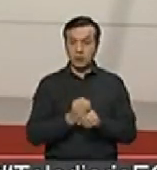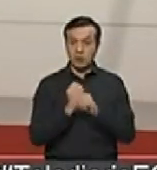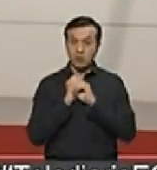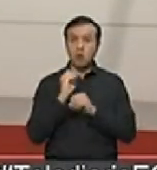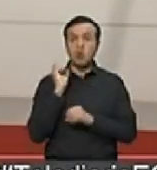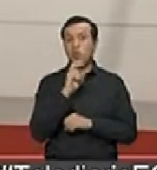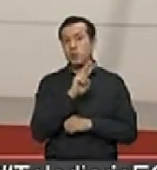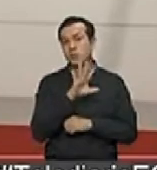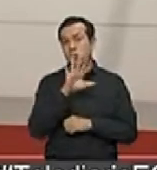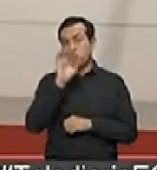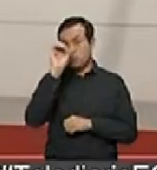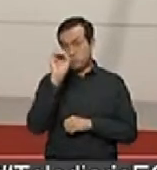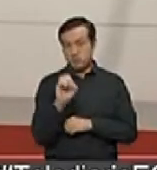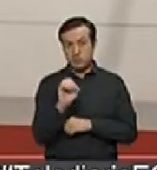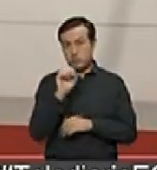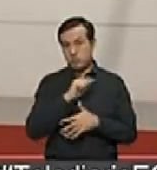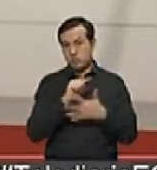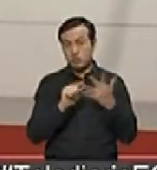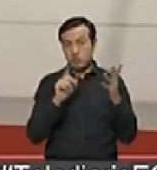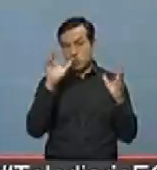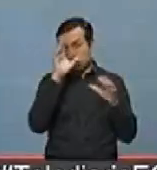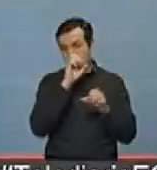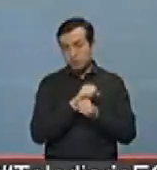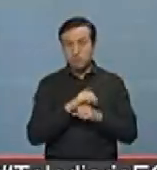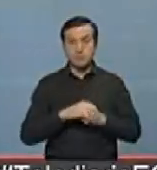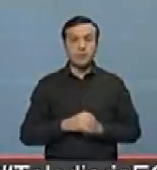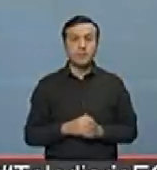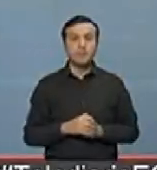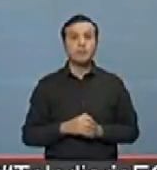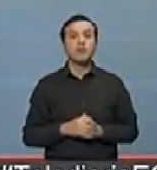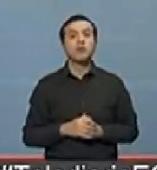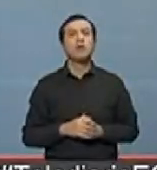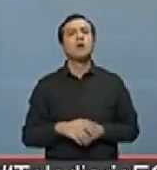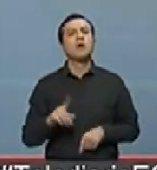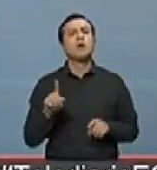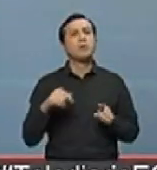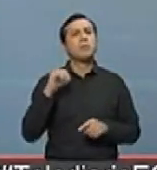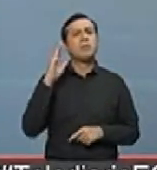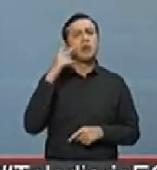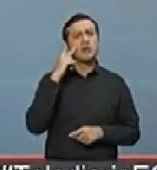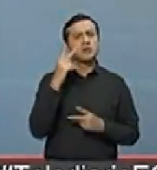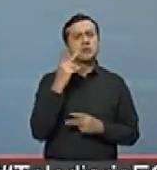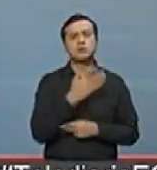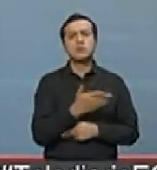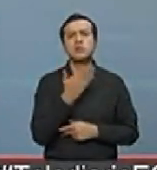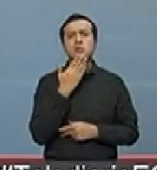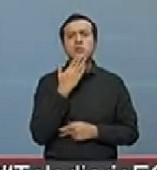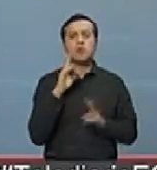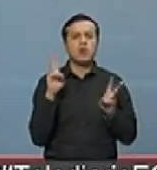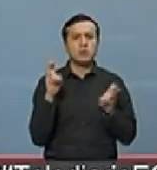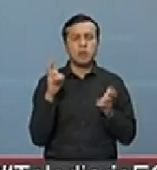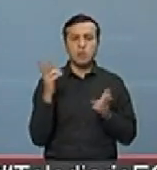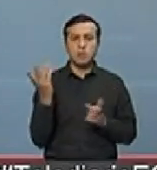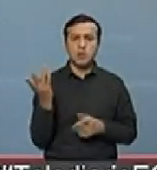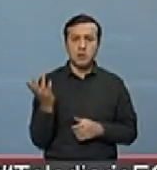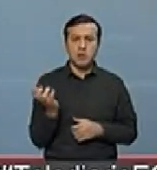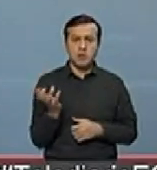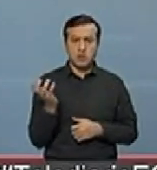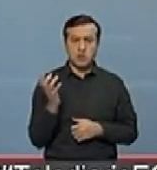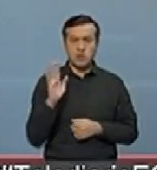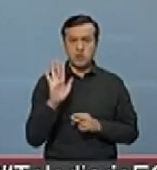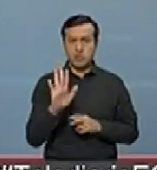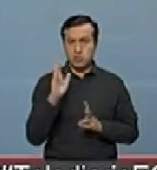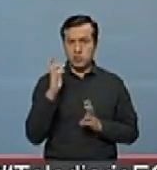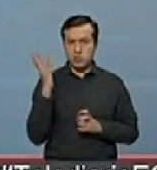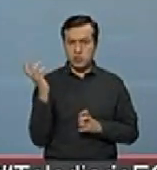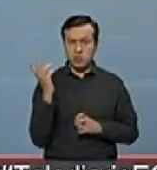o 25% de recargo en jornada nocturna. Otro tema que lo hemos escuchado mucho, sobre todo en las cámaras, es el tema de la jubilación patronal.